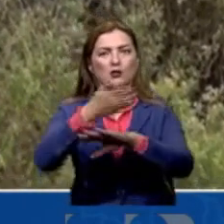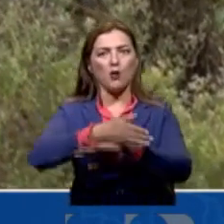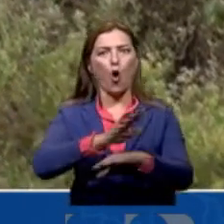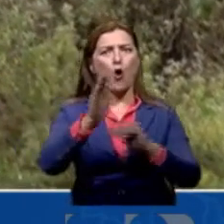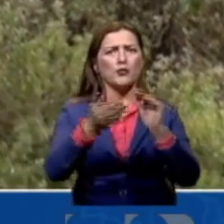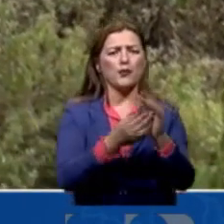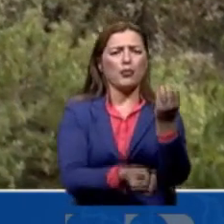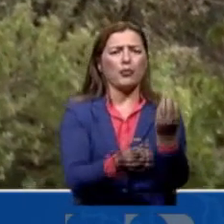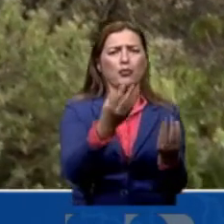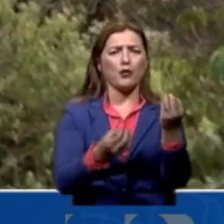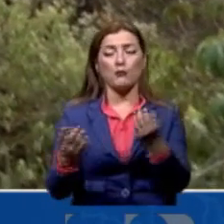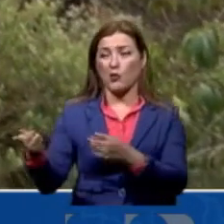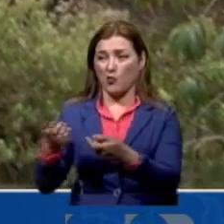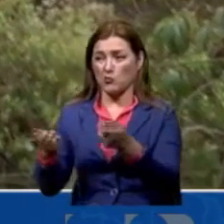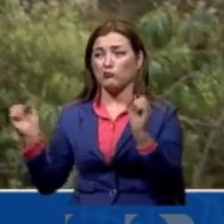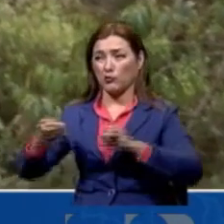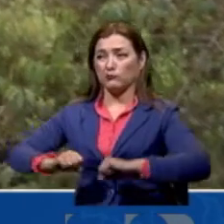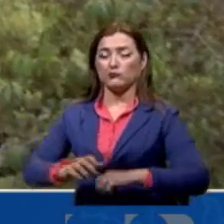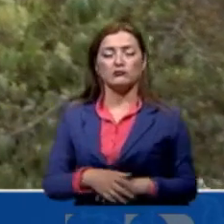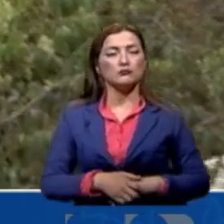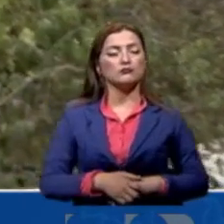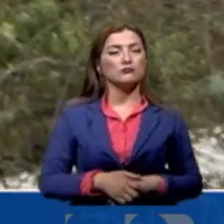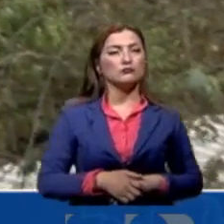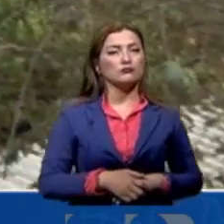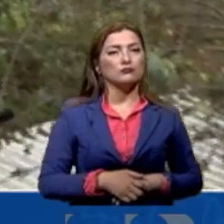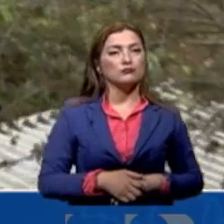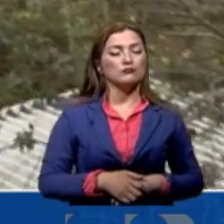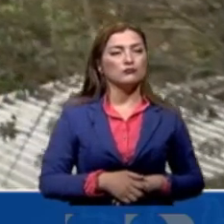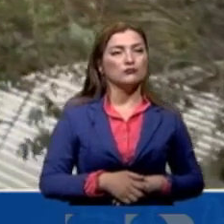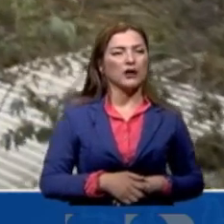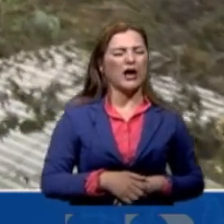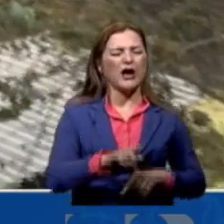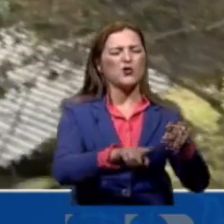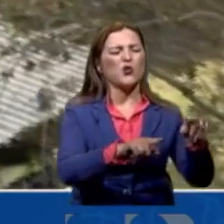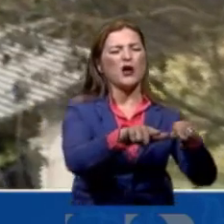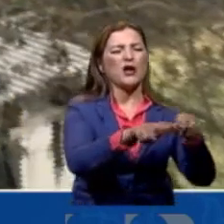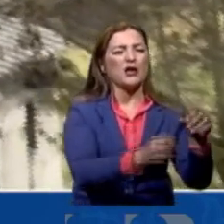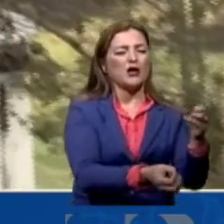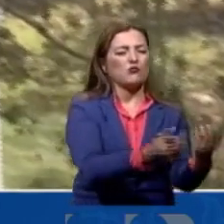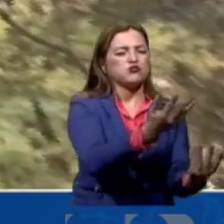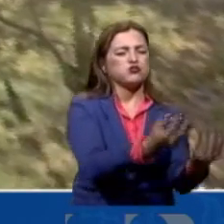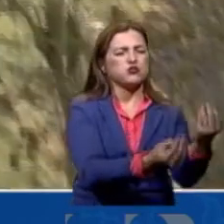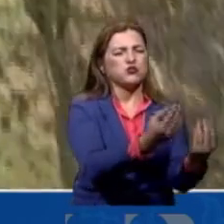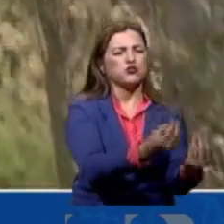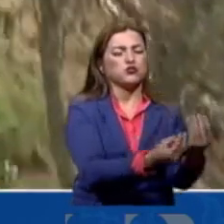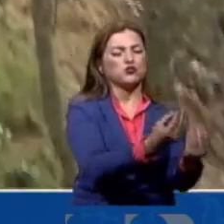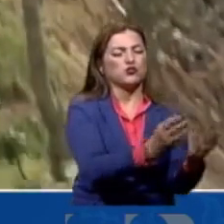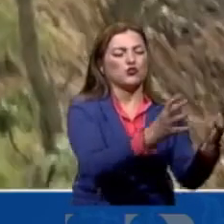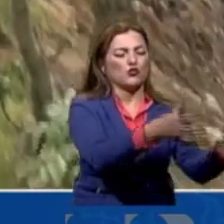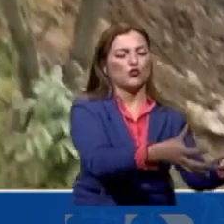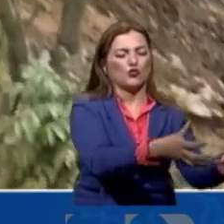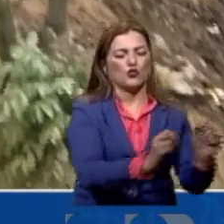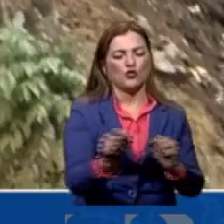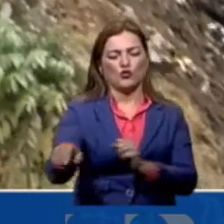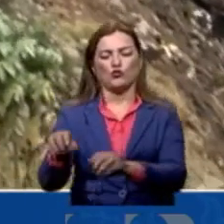mayores, pudieron controlar la situación. Ya. Lo que teníamos era puntos calientes, islas en el interior del área